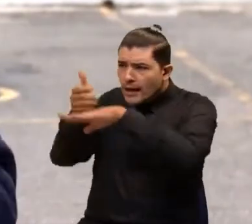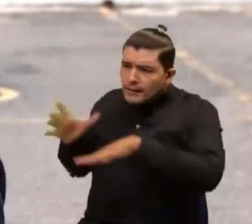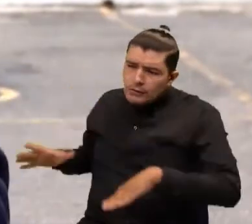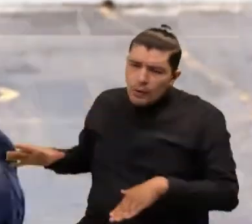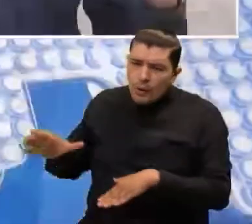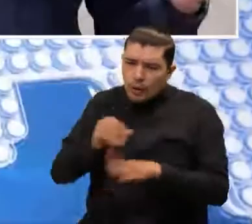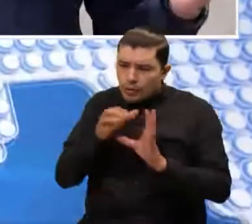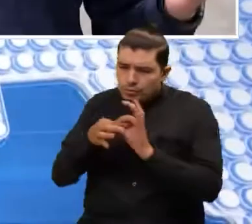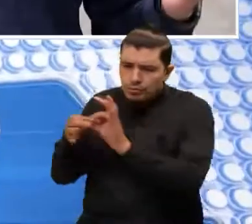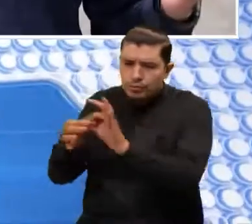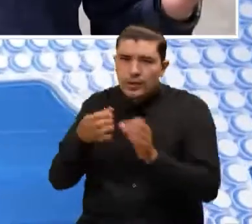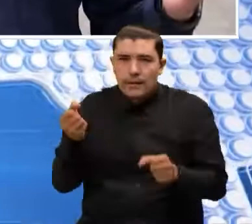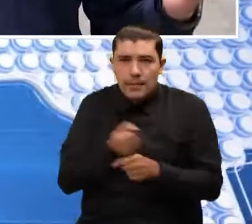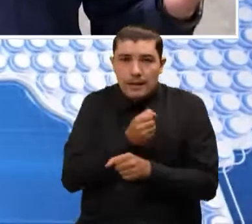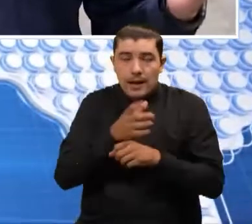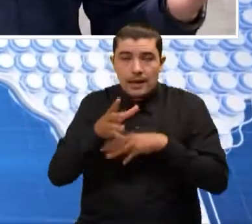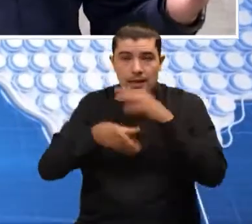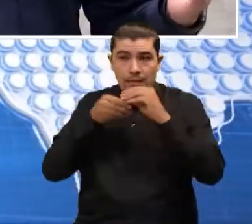el señor ministro.